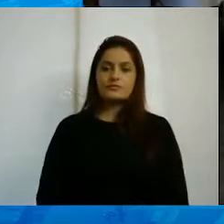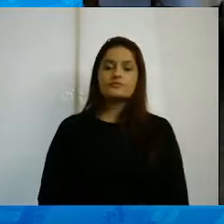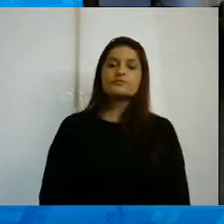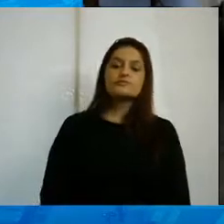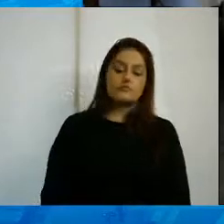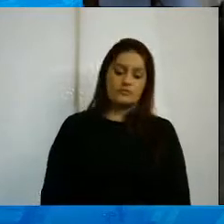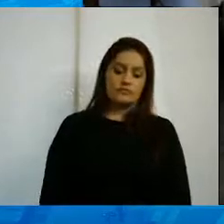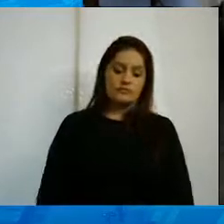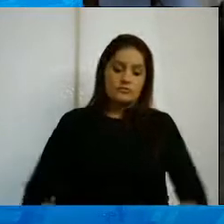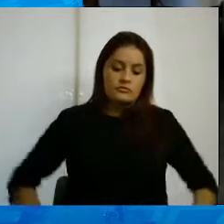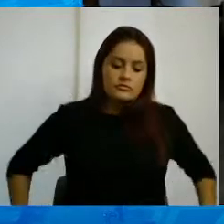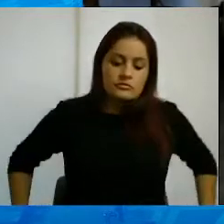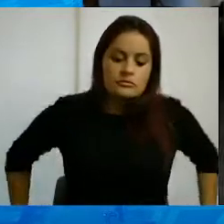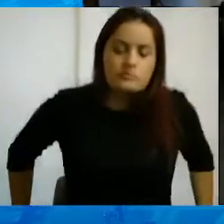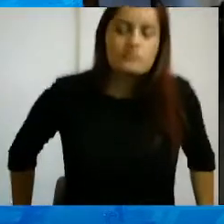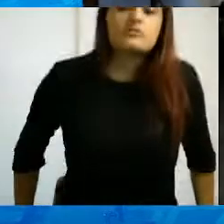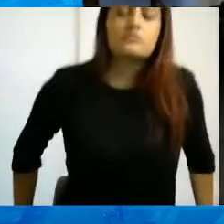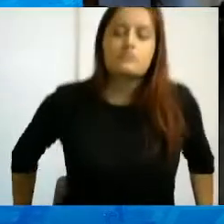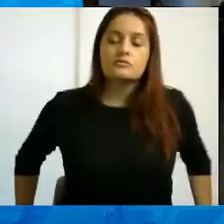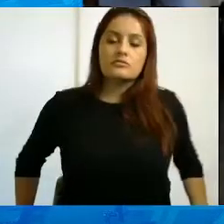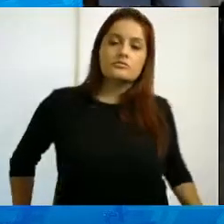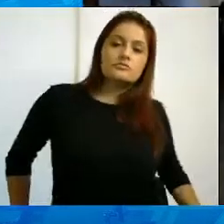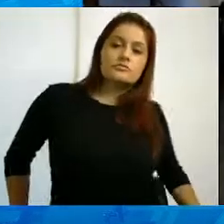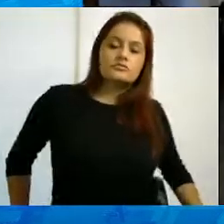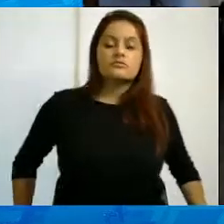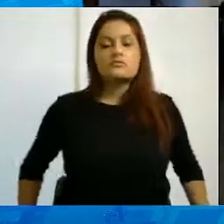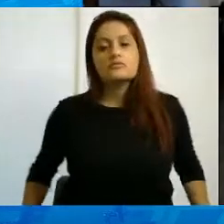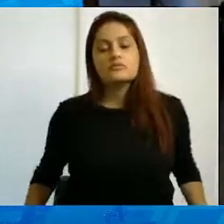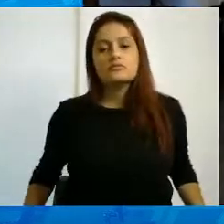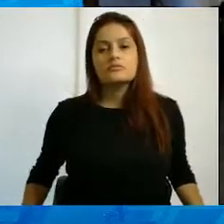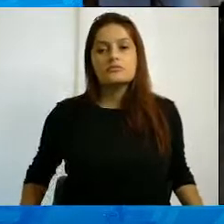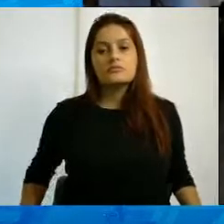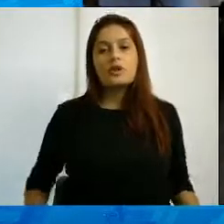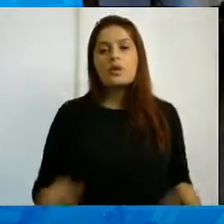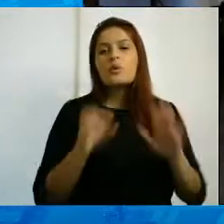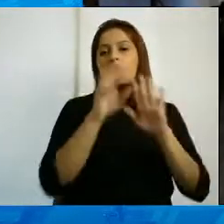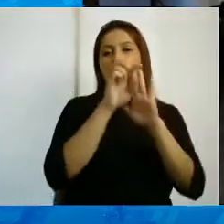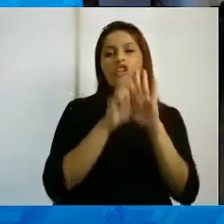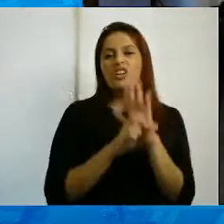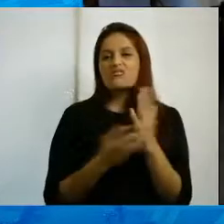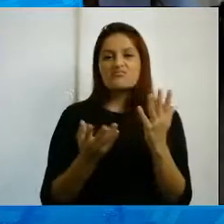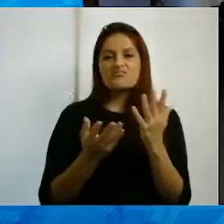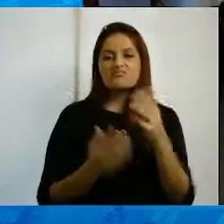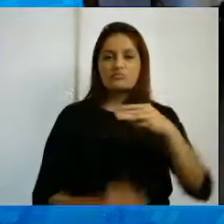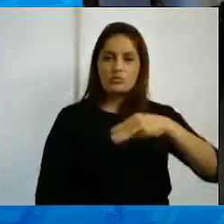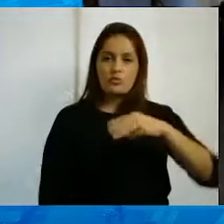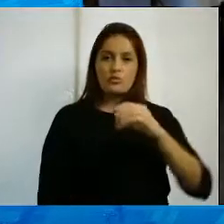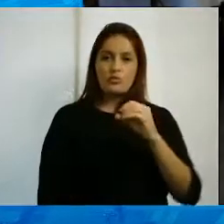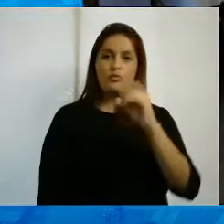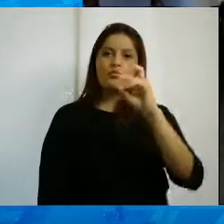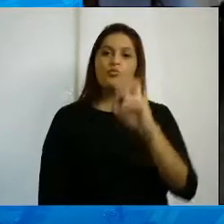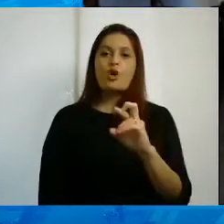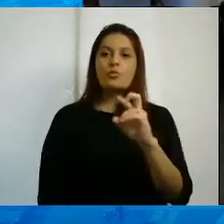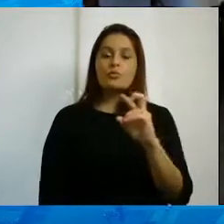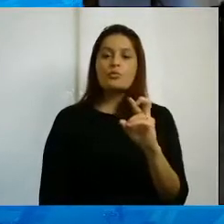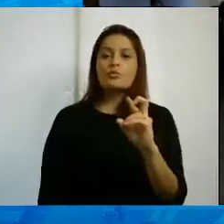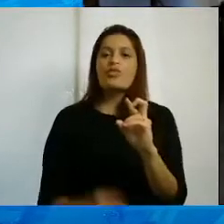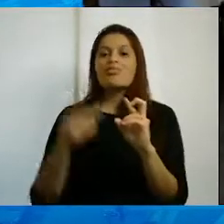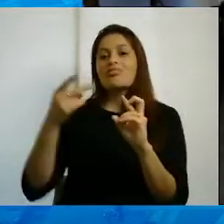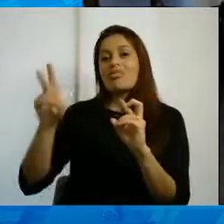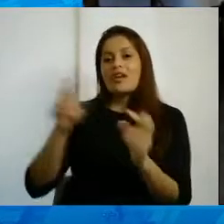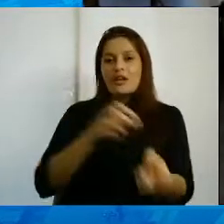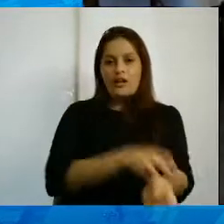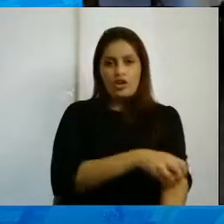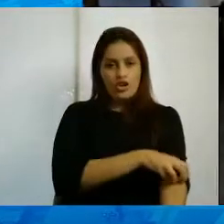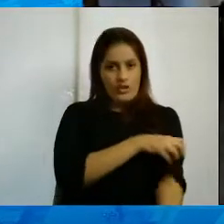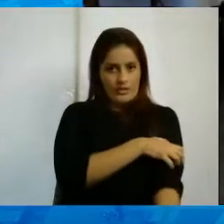Solo aclarar que son proyectos que está desarrollando el MOP a través de Vialidad, MOP a nivel regional, y